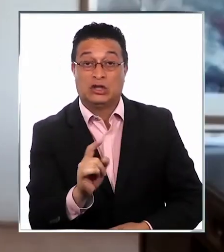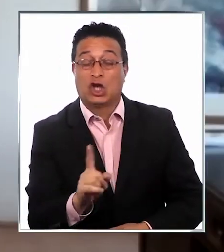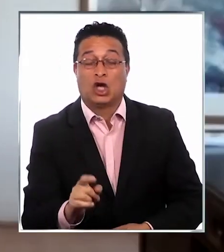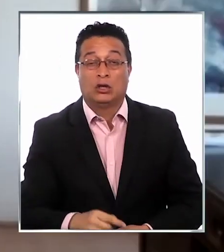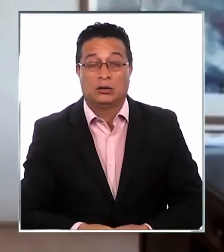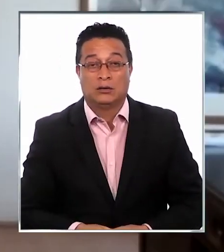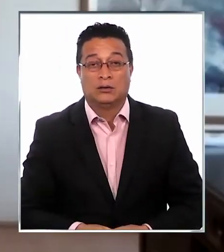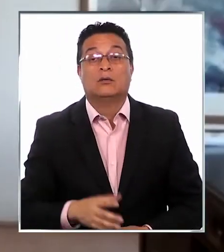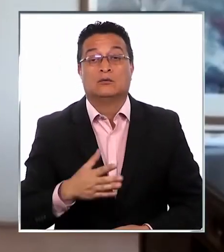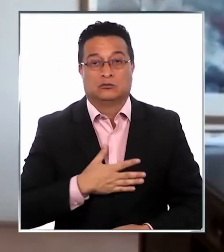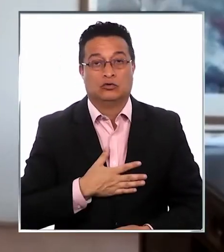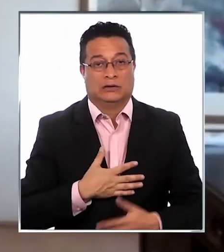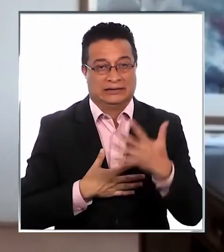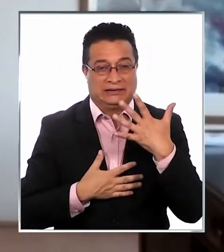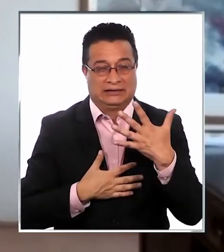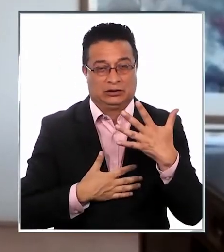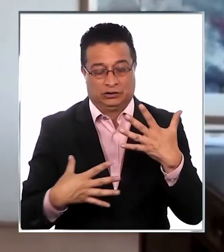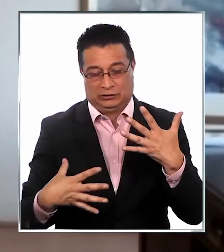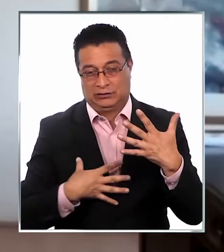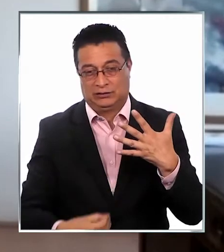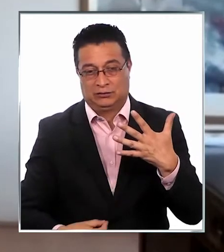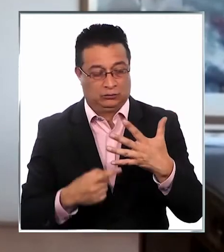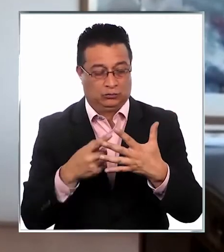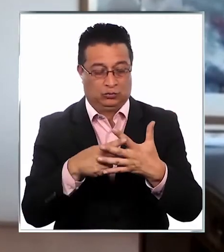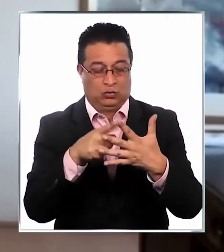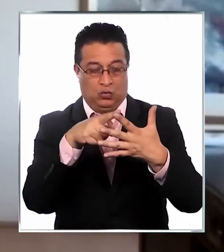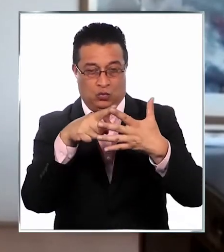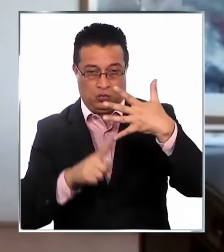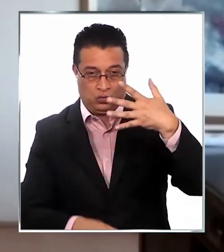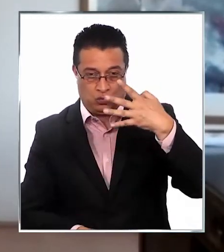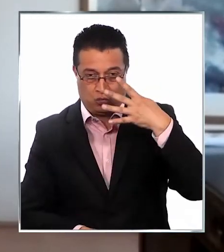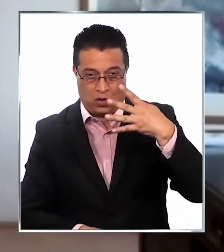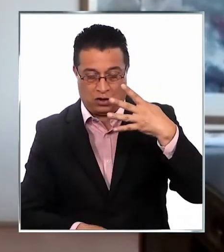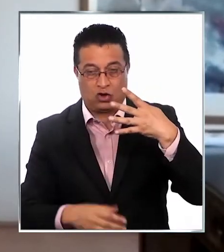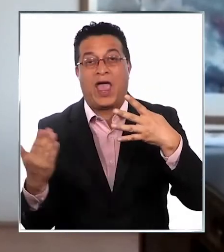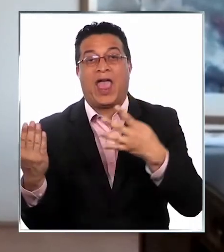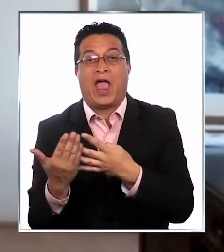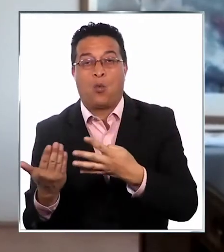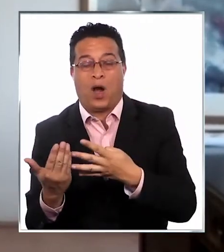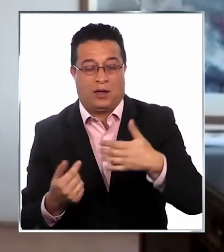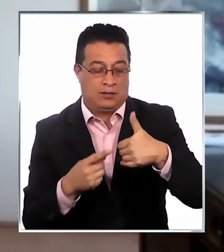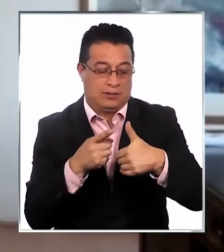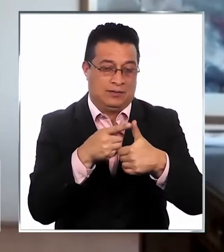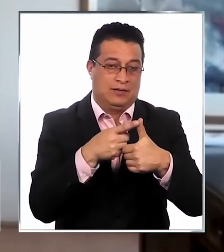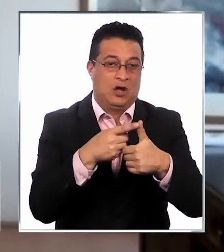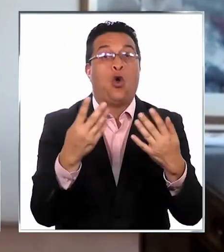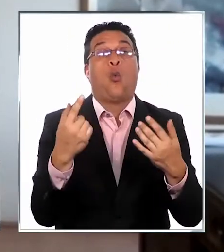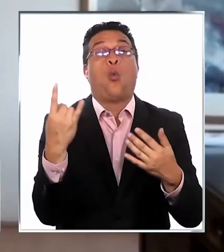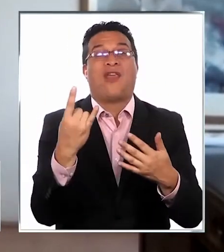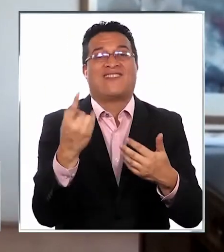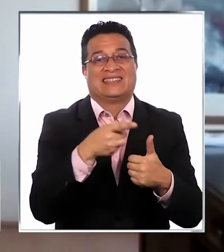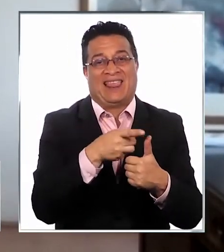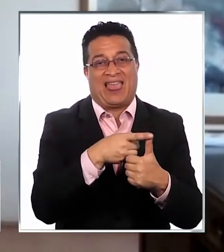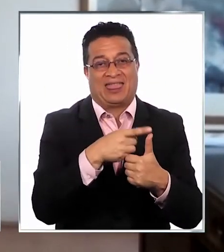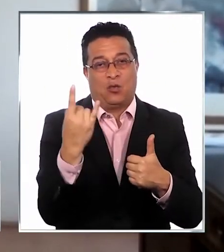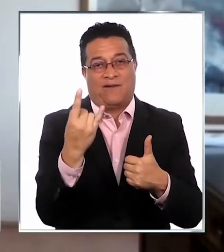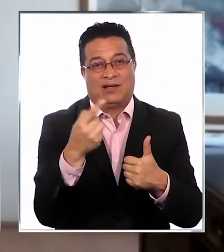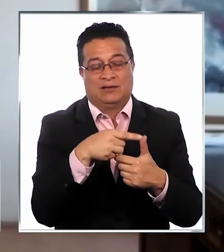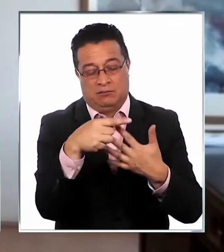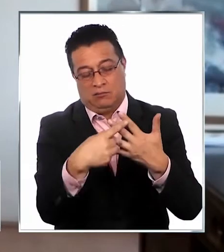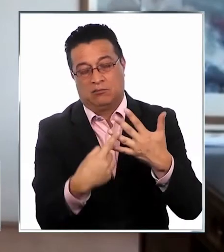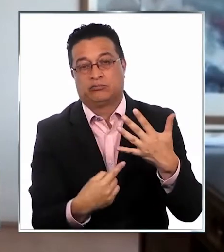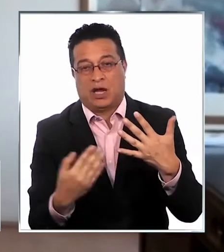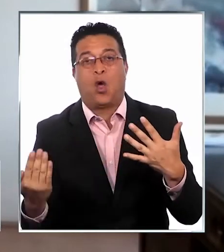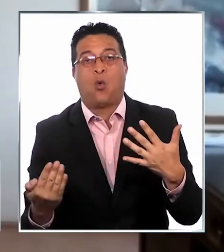Sí, yo tengo 5 niños, de los cuales 4 están en edad escolar, el mayor está en la universidad. Y obviamente nosotros lo